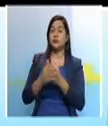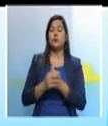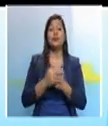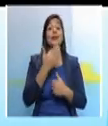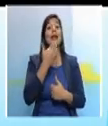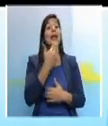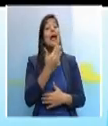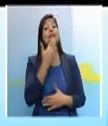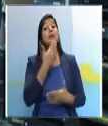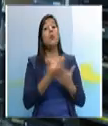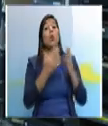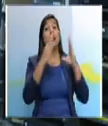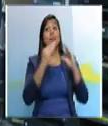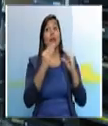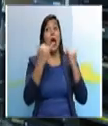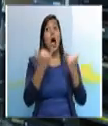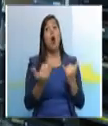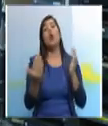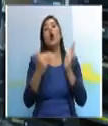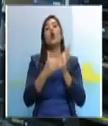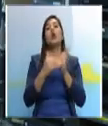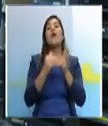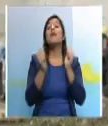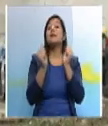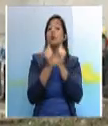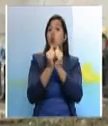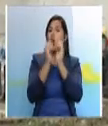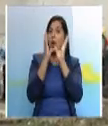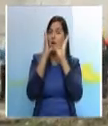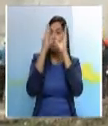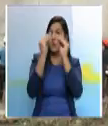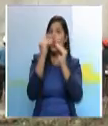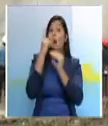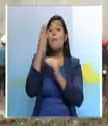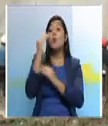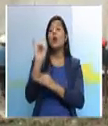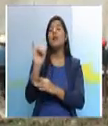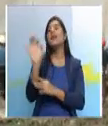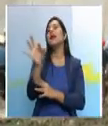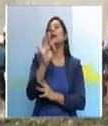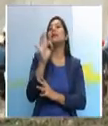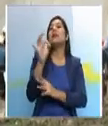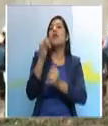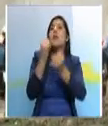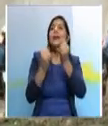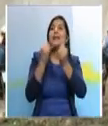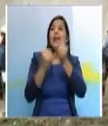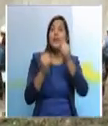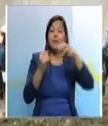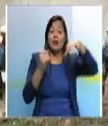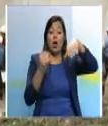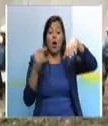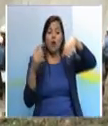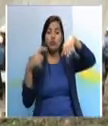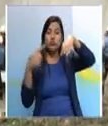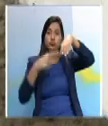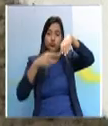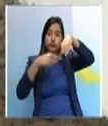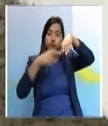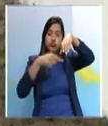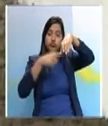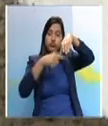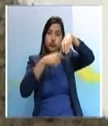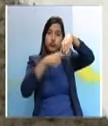Gracias y buenas tardes. Vamos de inmediato con las imágenes porque de esta manera finaliza la perforación del túnel trasvase de acueductos